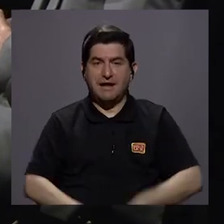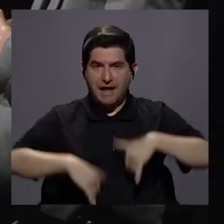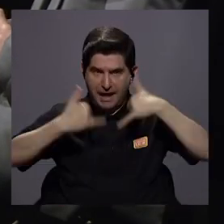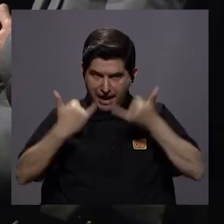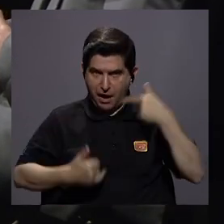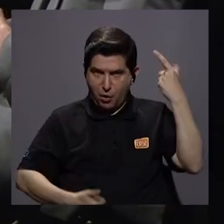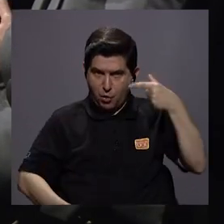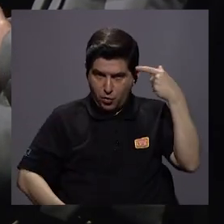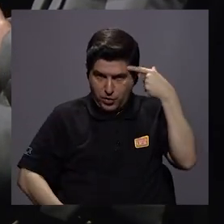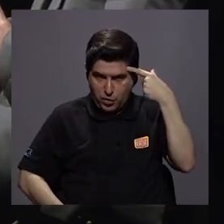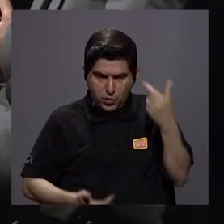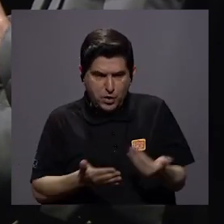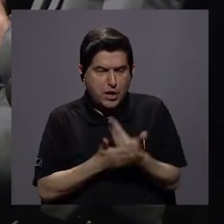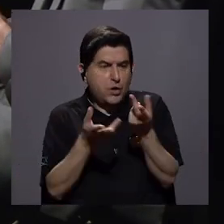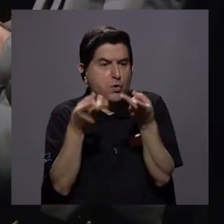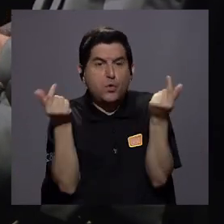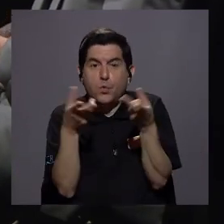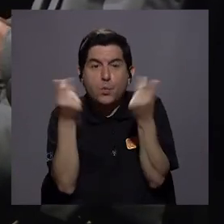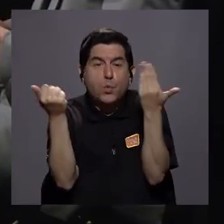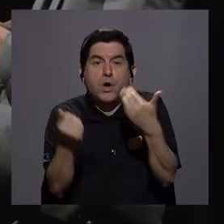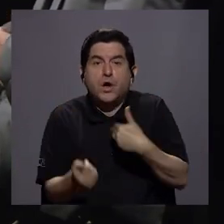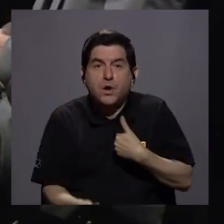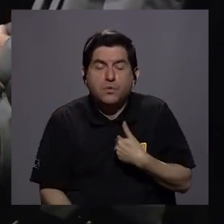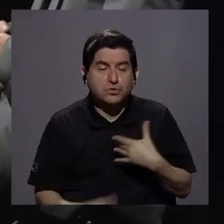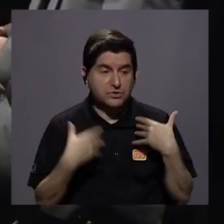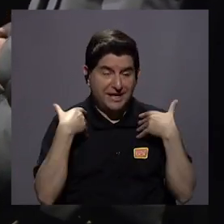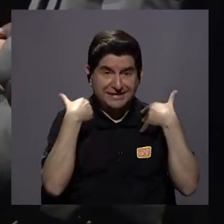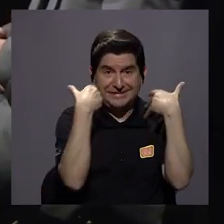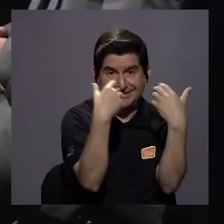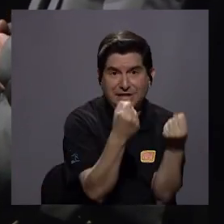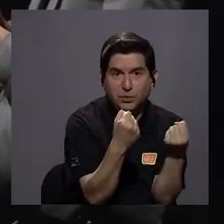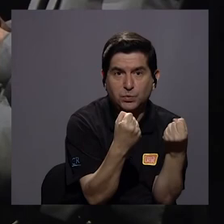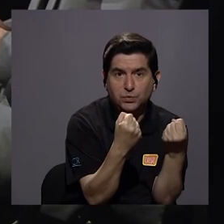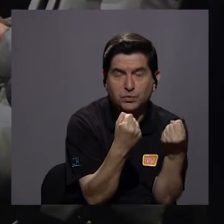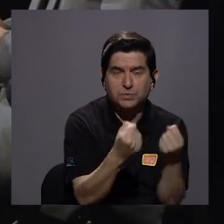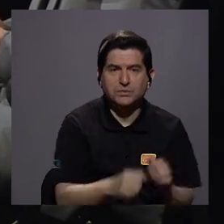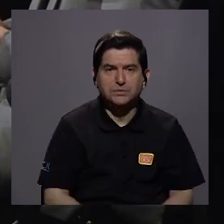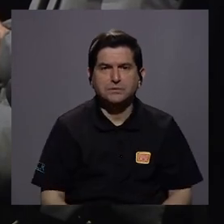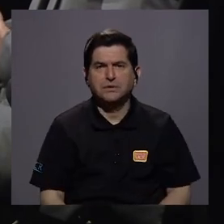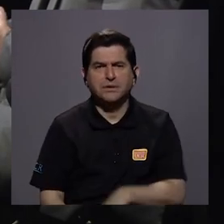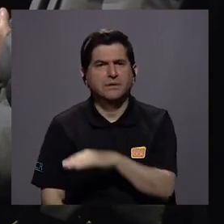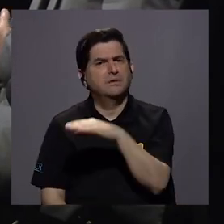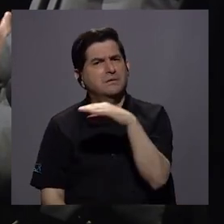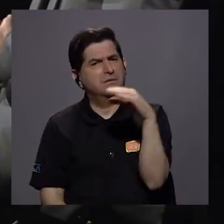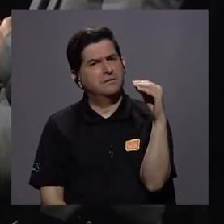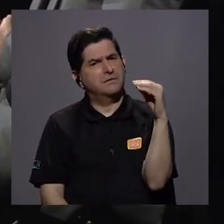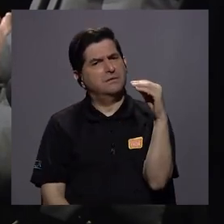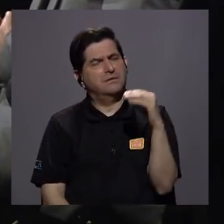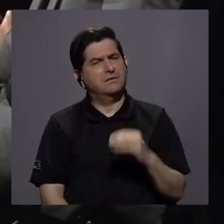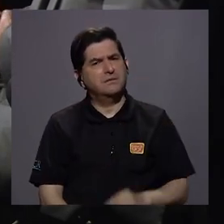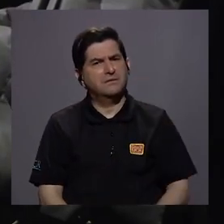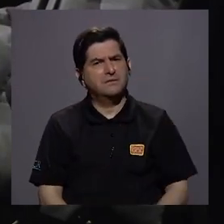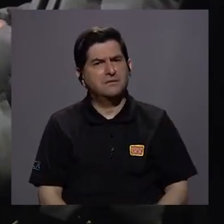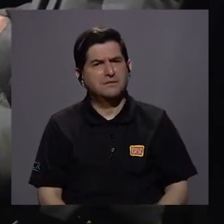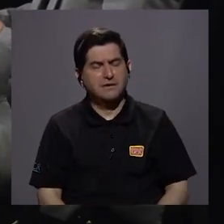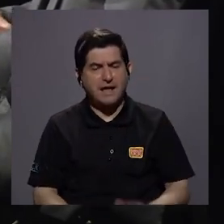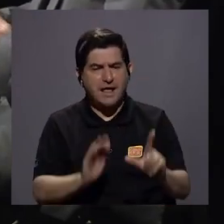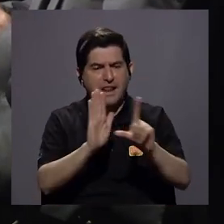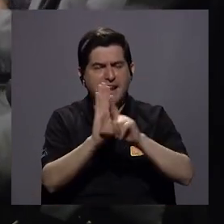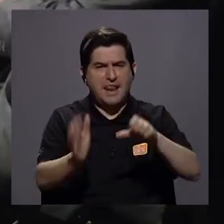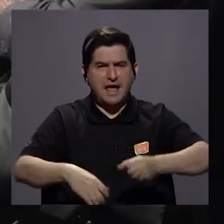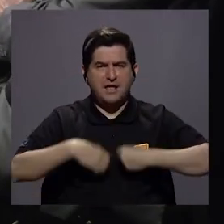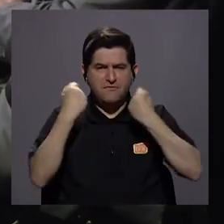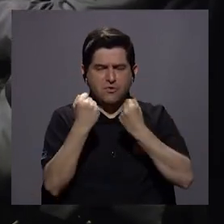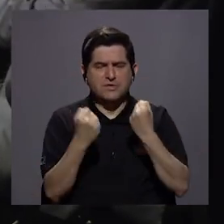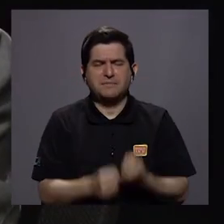ya el gobierno se enfrenta a nuevos gastos, por ejemplo, gastos de salud, y resulta de que la Ley de